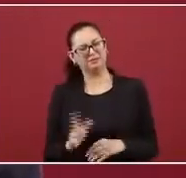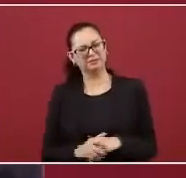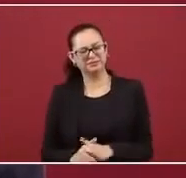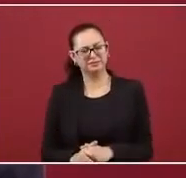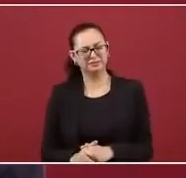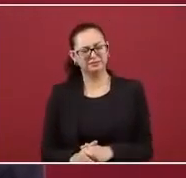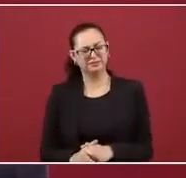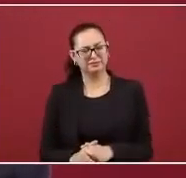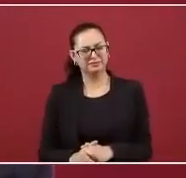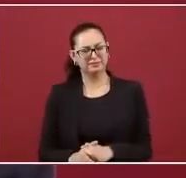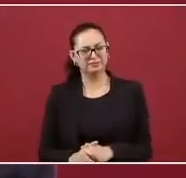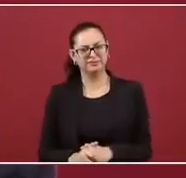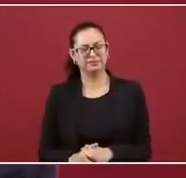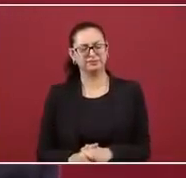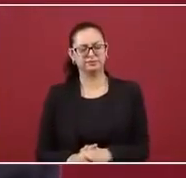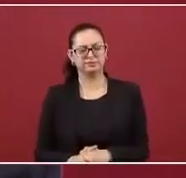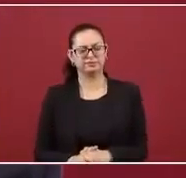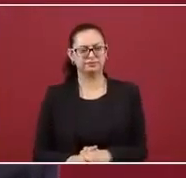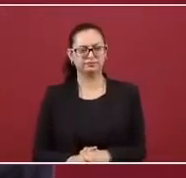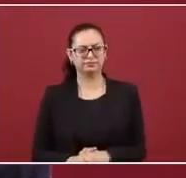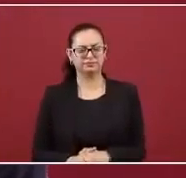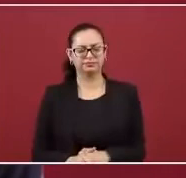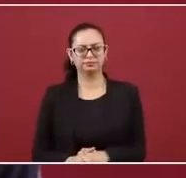A veces